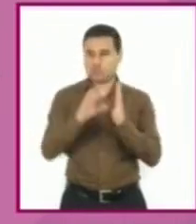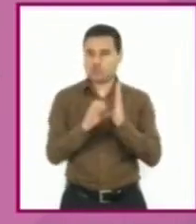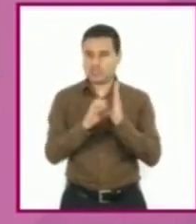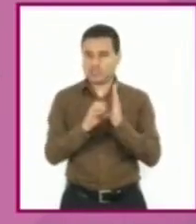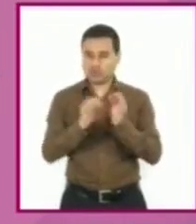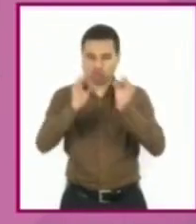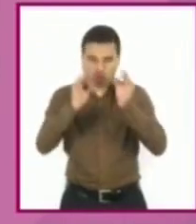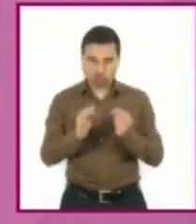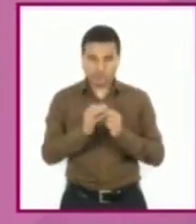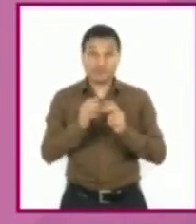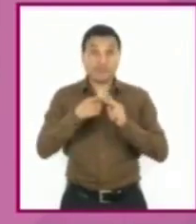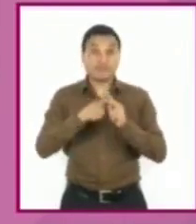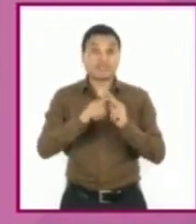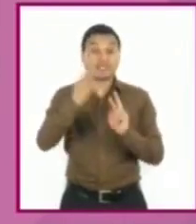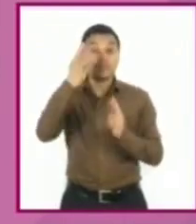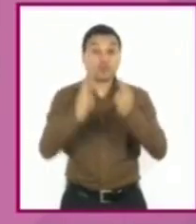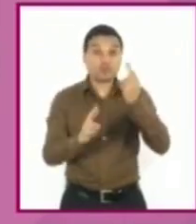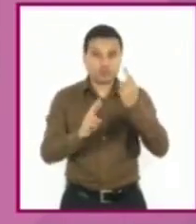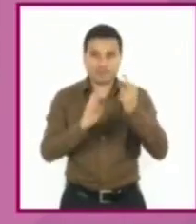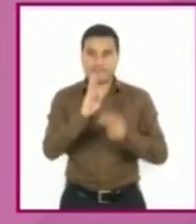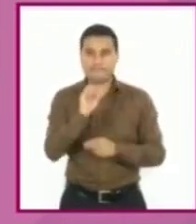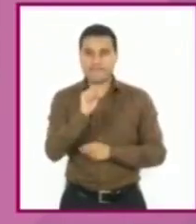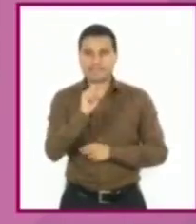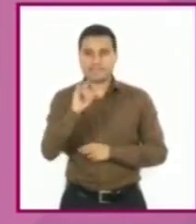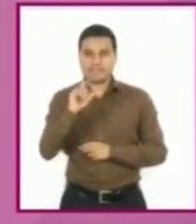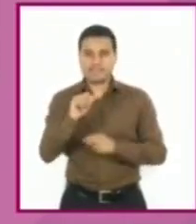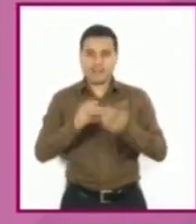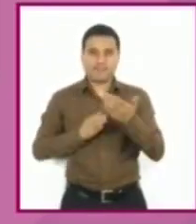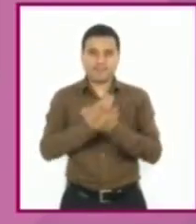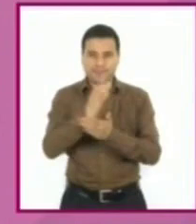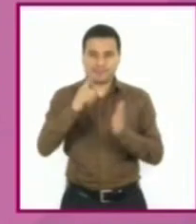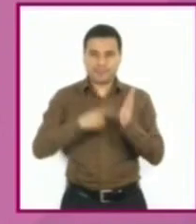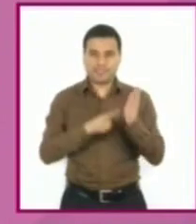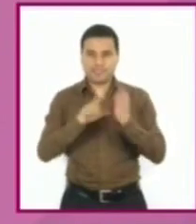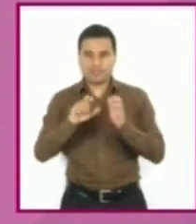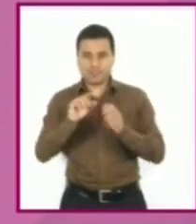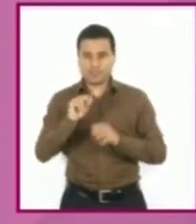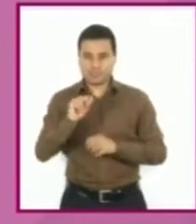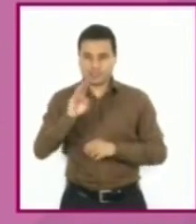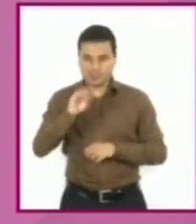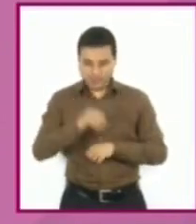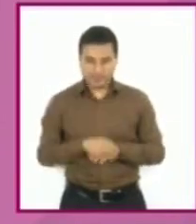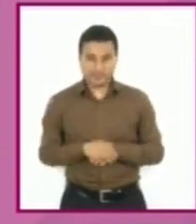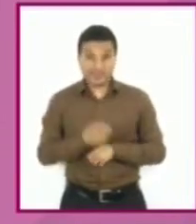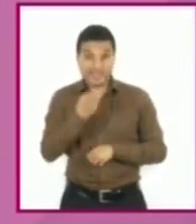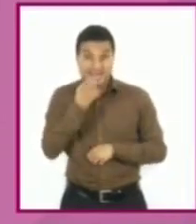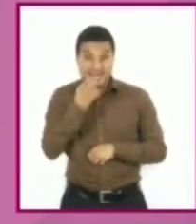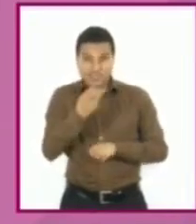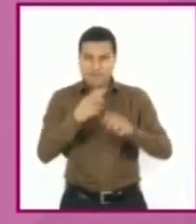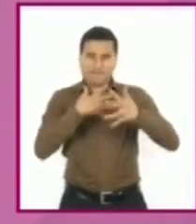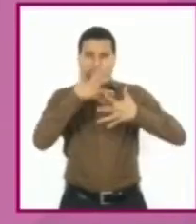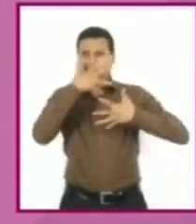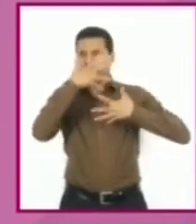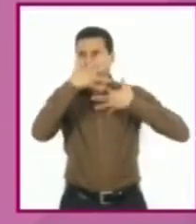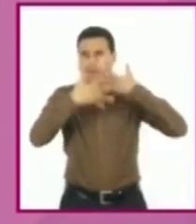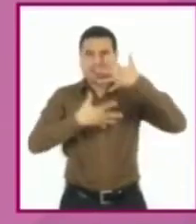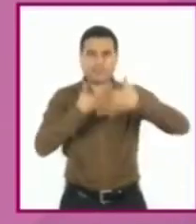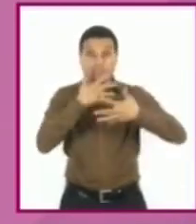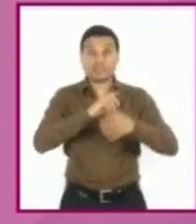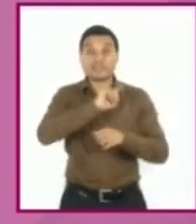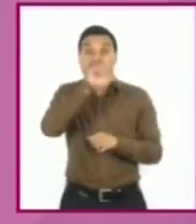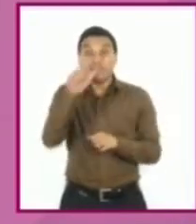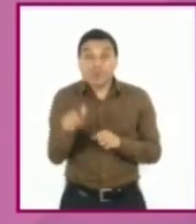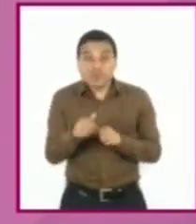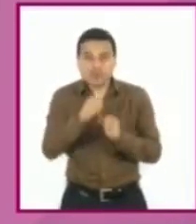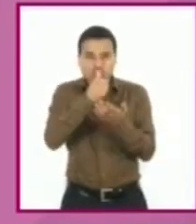de la Revolución con la toma de la Bastilla en 1789. Este levantamiento armado hizo eco en la mayoría